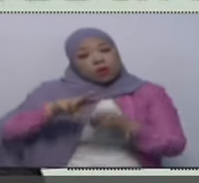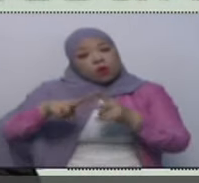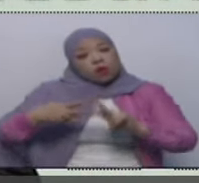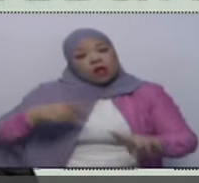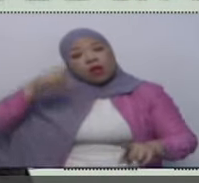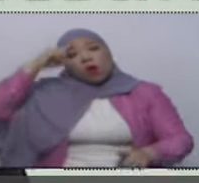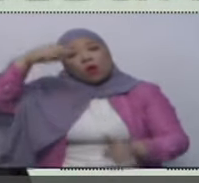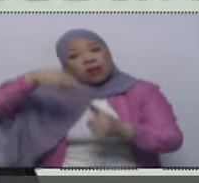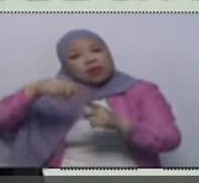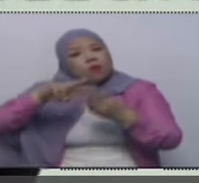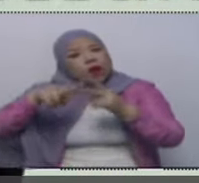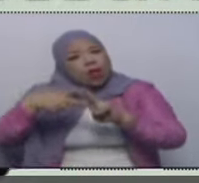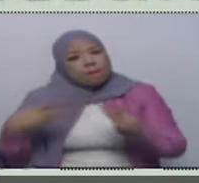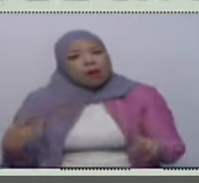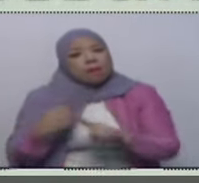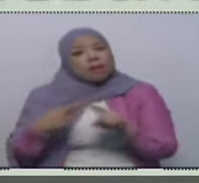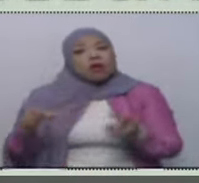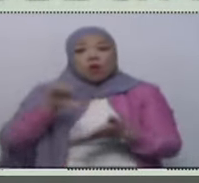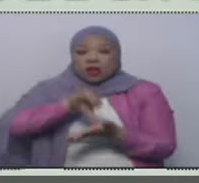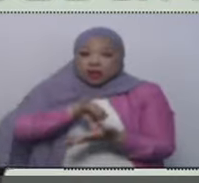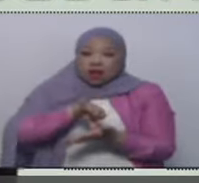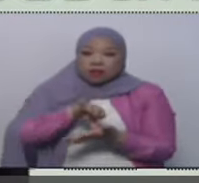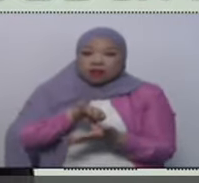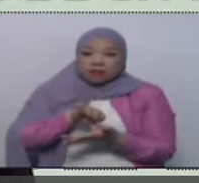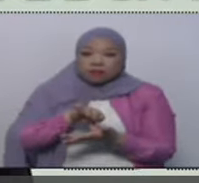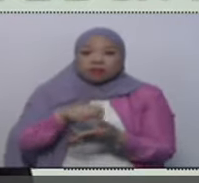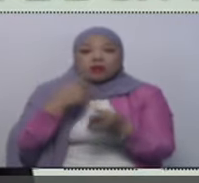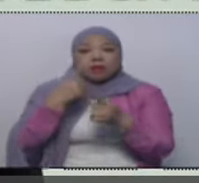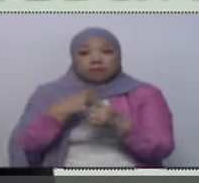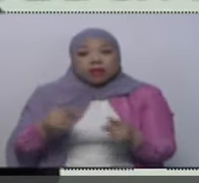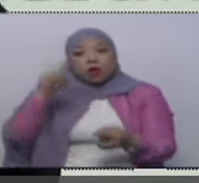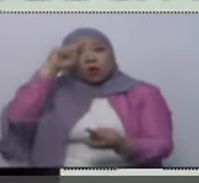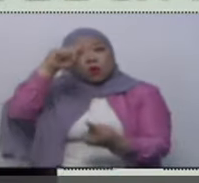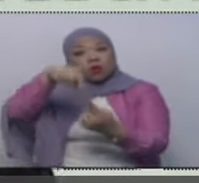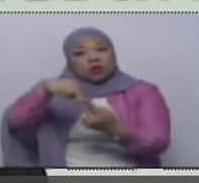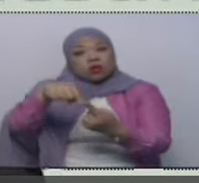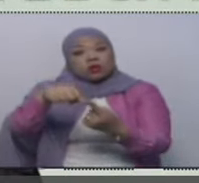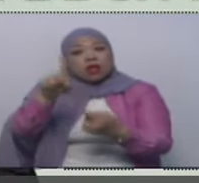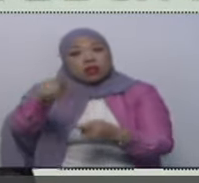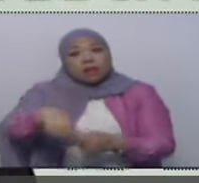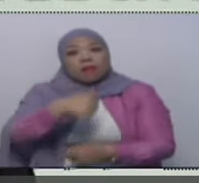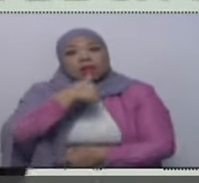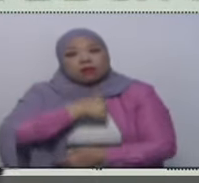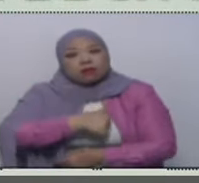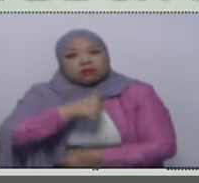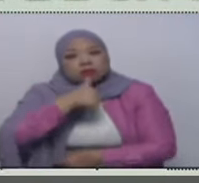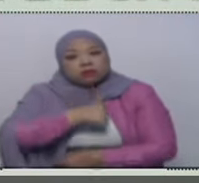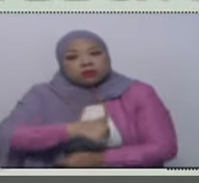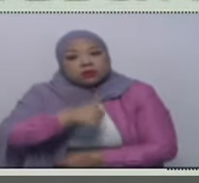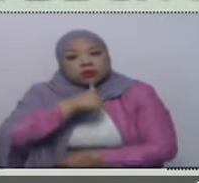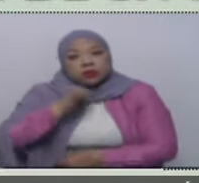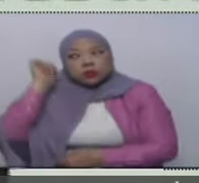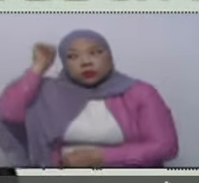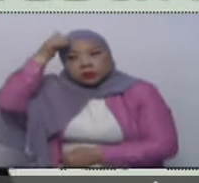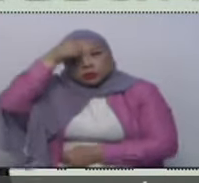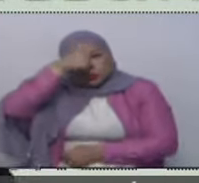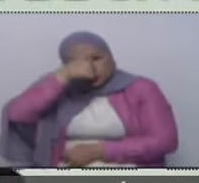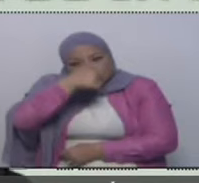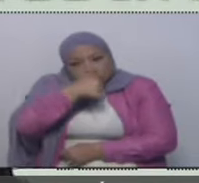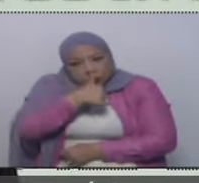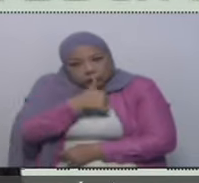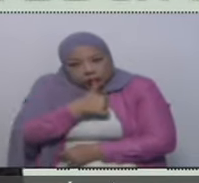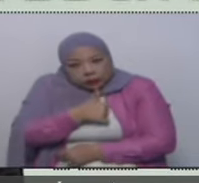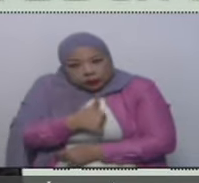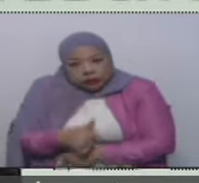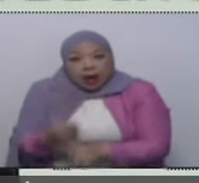por la paz, y en lograr la paz debemos demostrar la paciencia, la tolerancia, pero